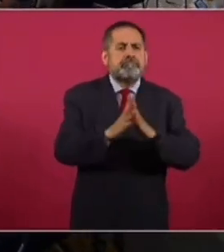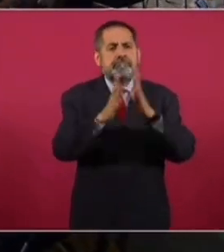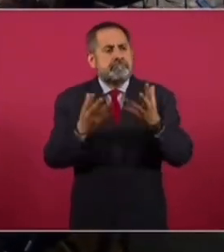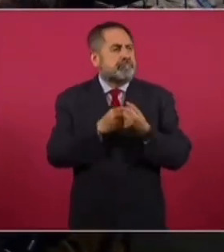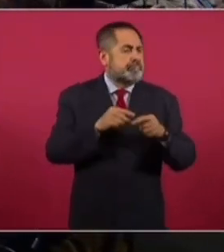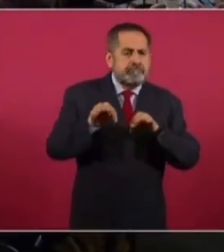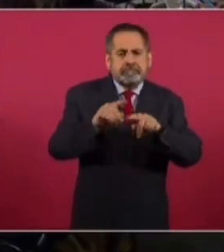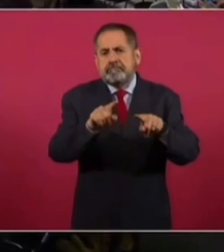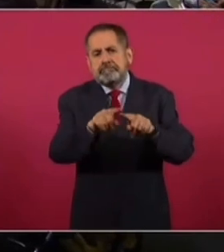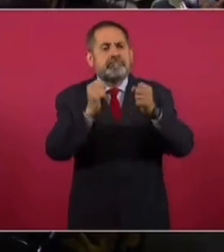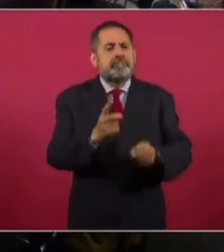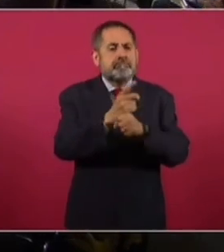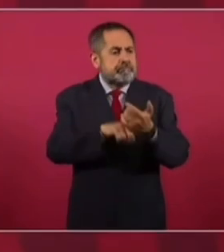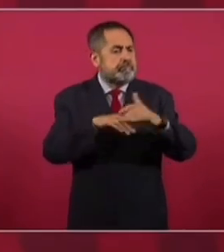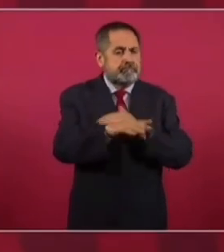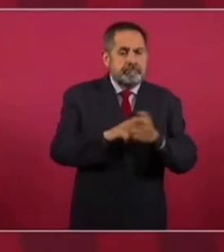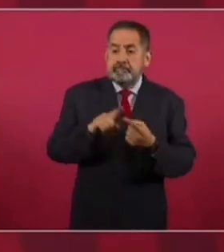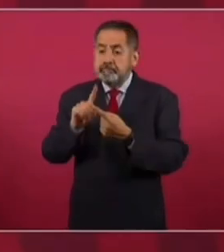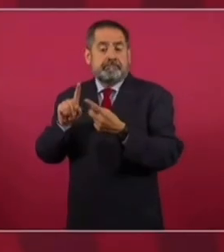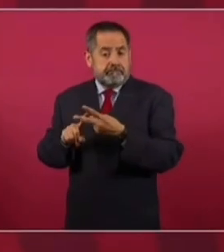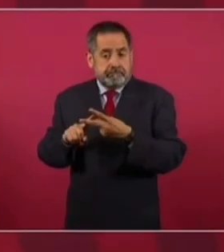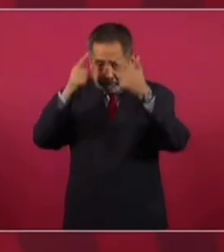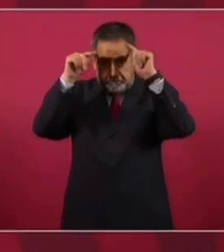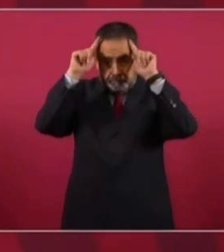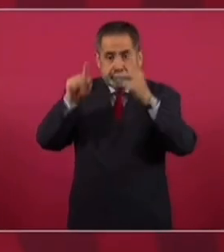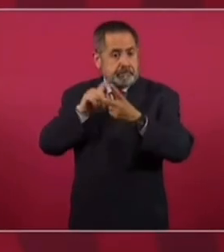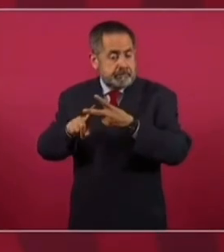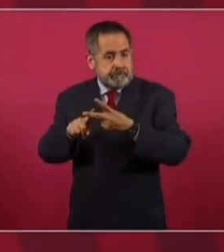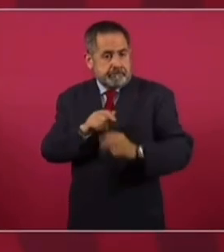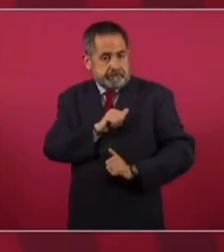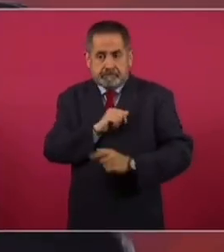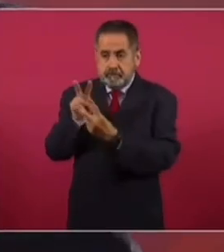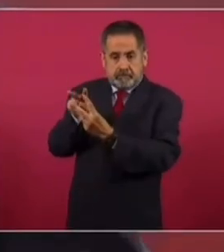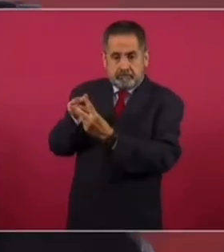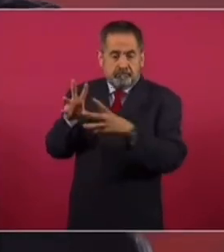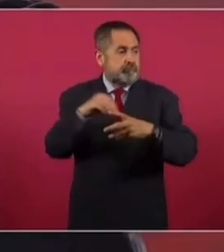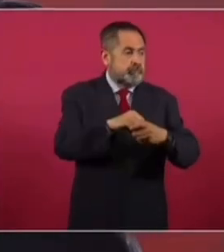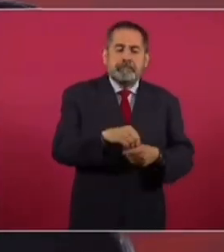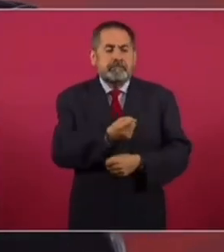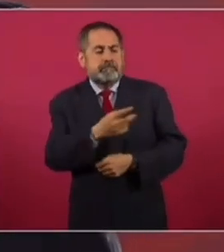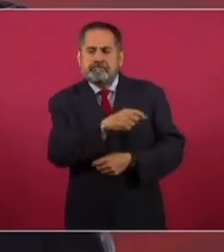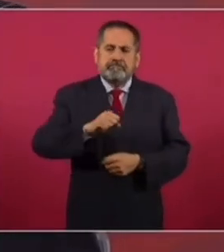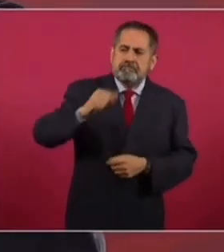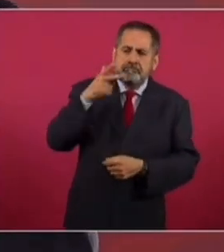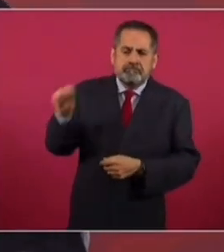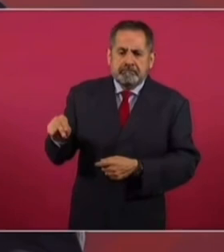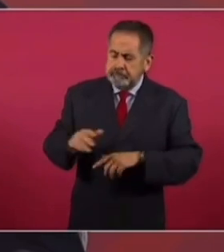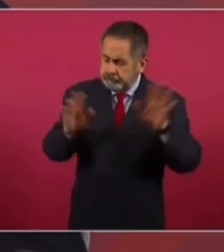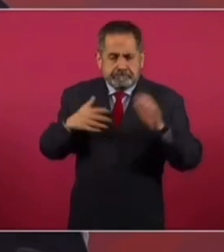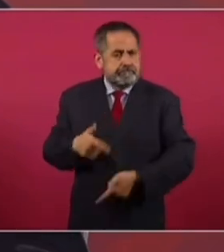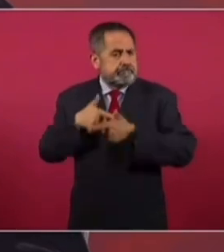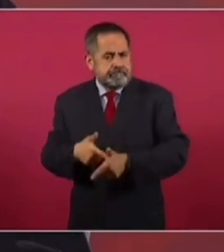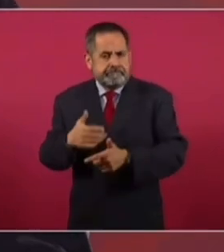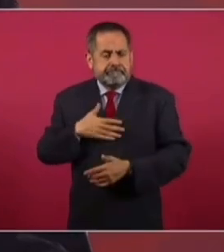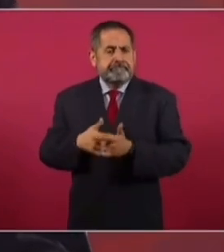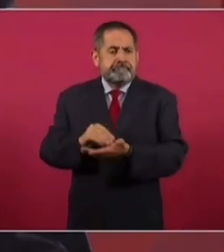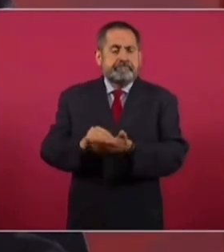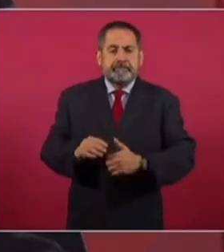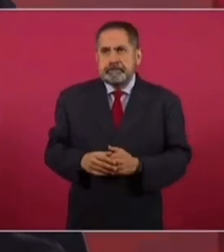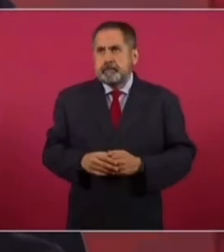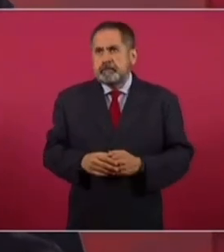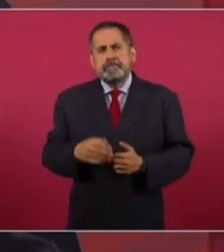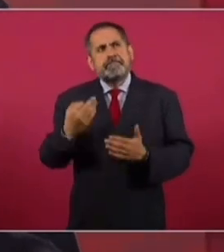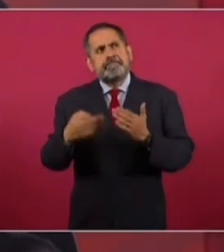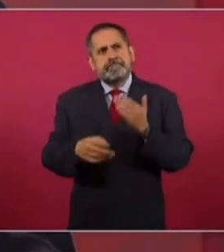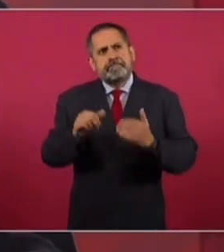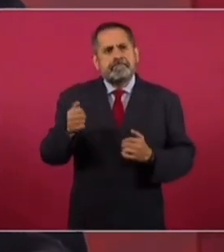participando en labores de seguridad pública, tanto la Marina como el Ejército. Hay oposición, pero nosotros vamos a seguir insistiendo. ¿Qué otra